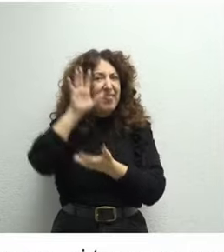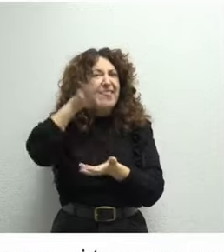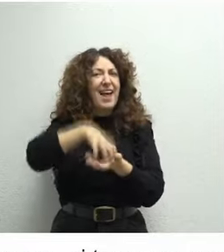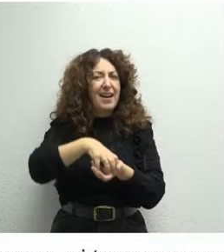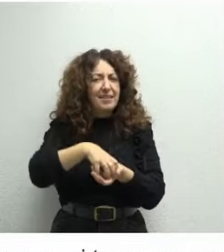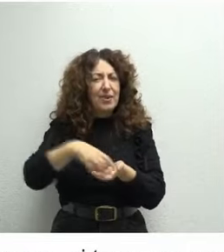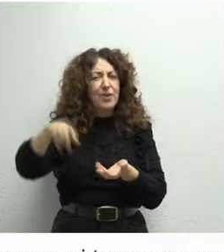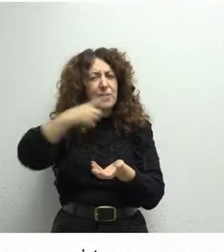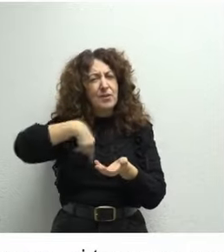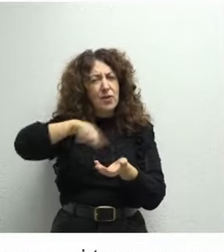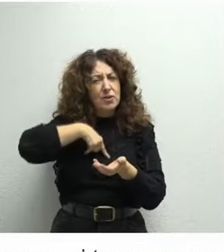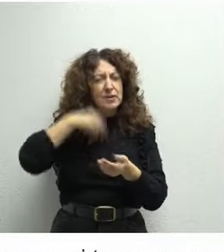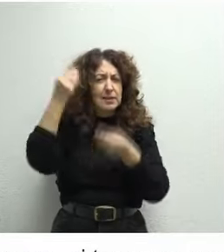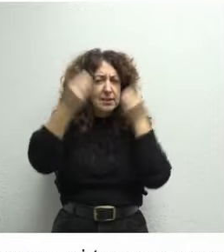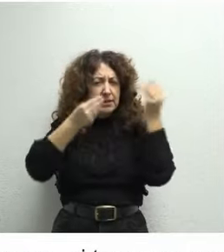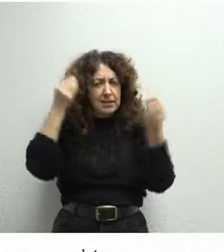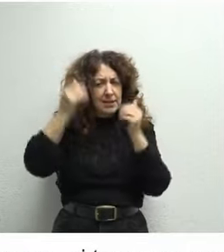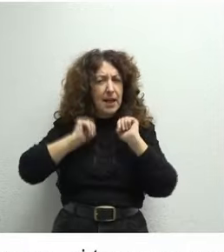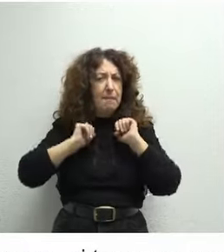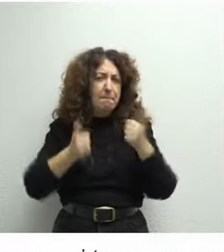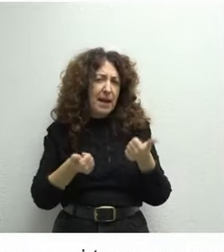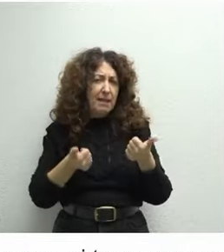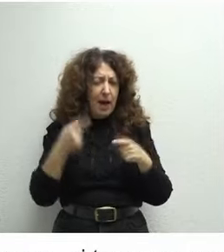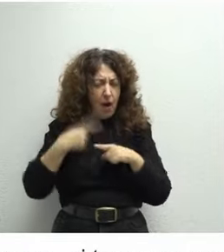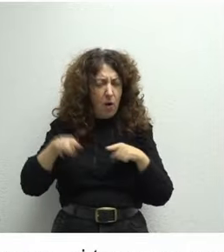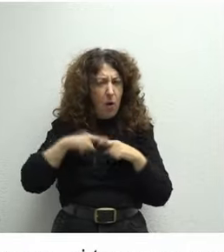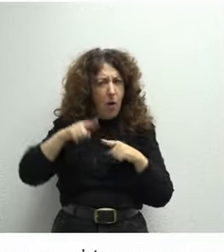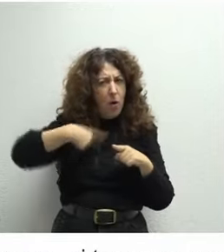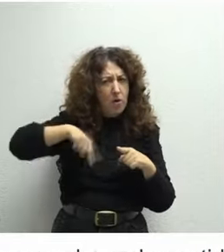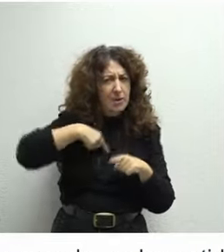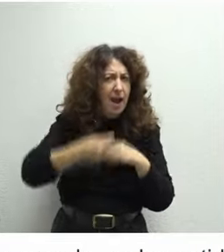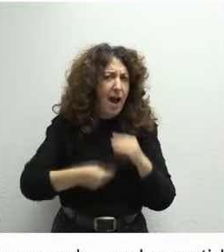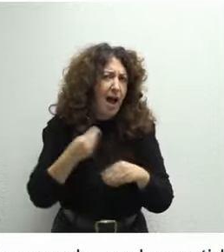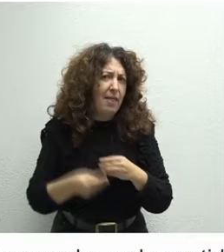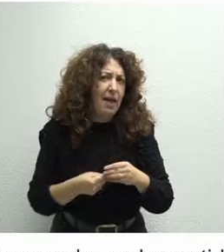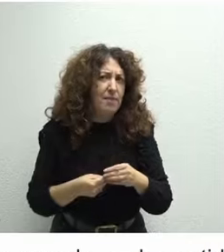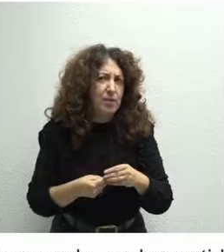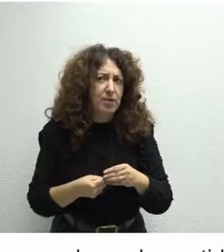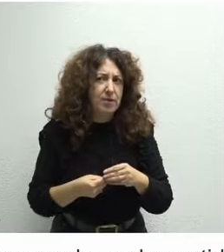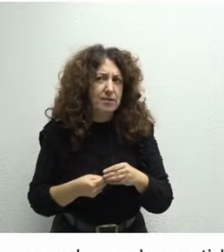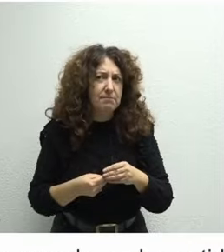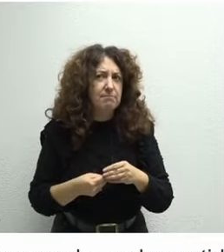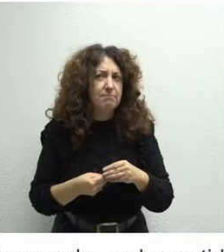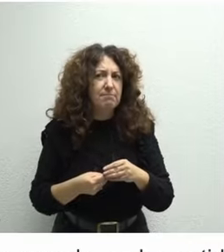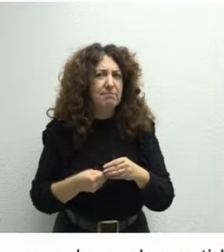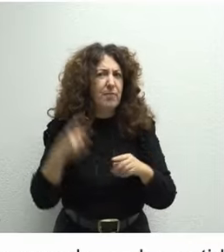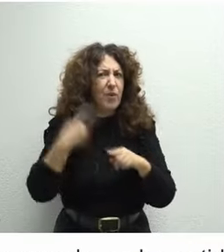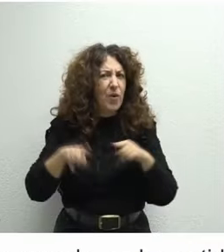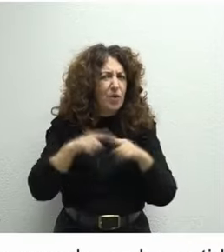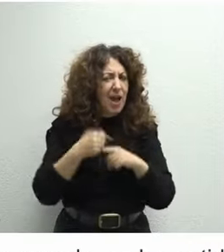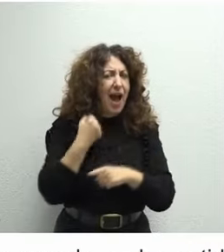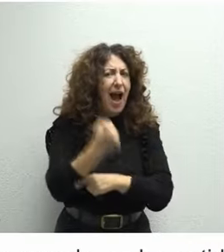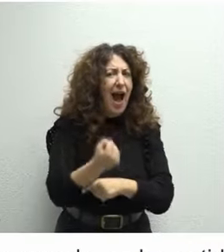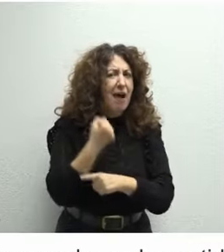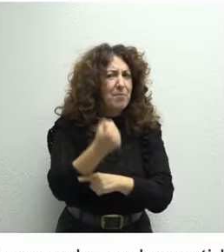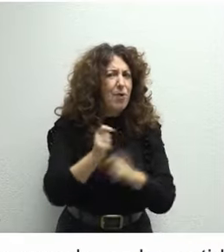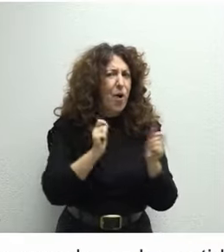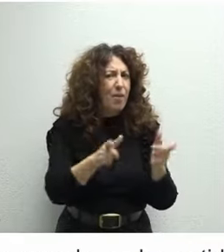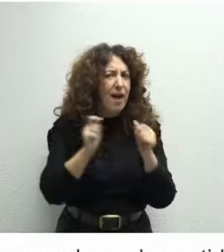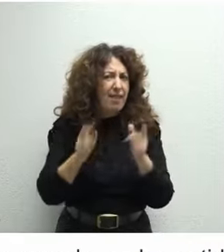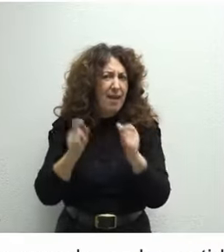empezamos a preguntar si si lo que hacíamos si lo que hacíamos y los apoyos que que prestamos a las